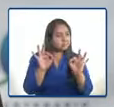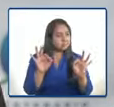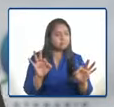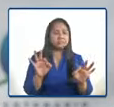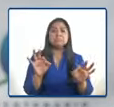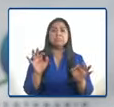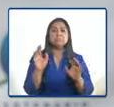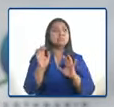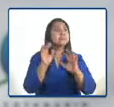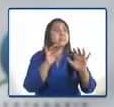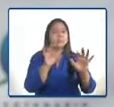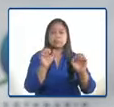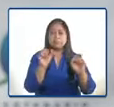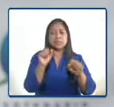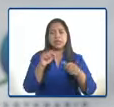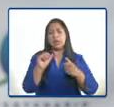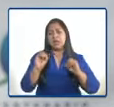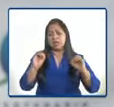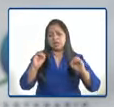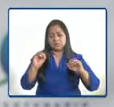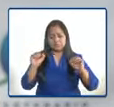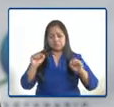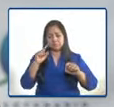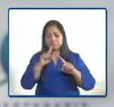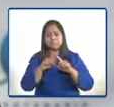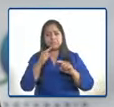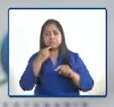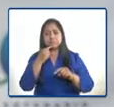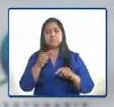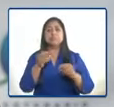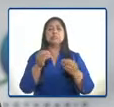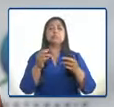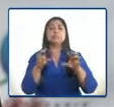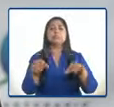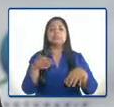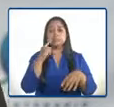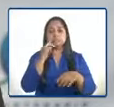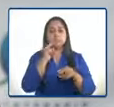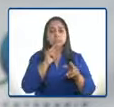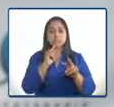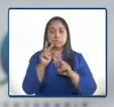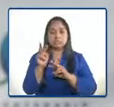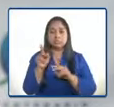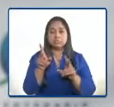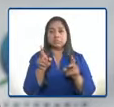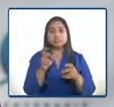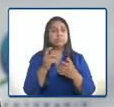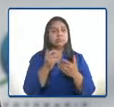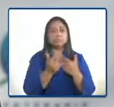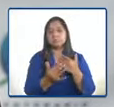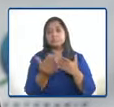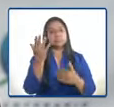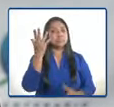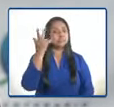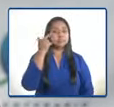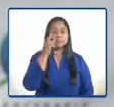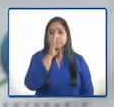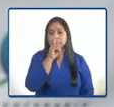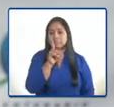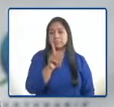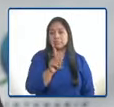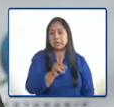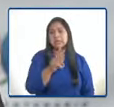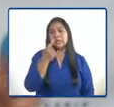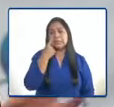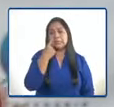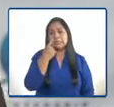que en su momento seguiremos viendo para, dentro de los pocos días, seguir pensando en que vamos a